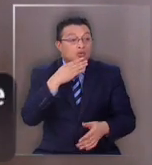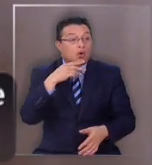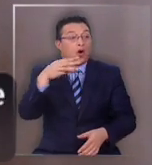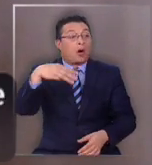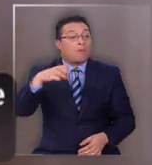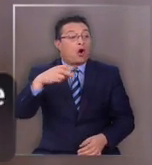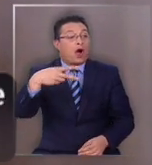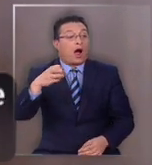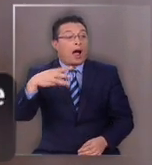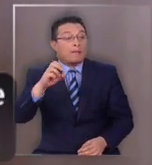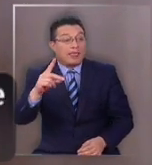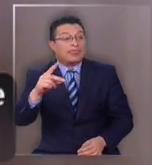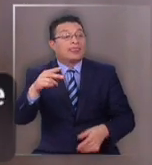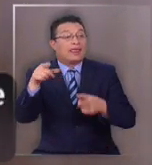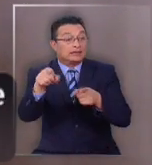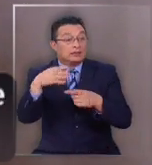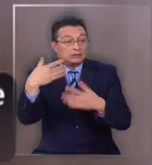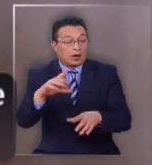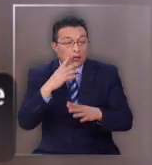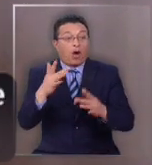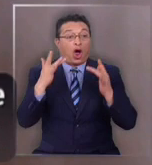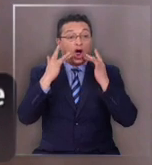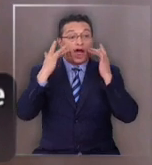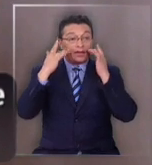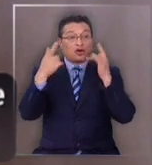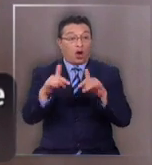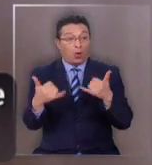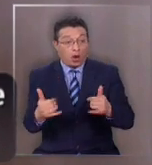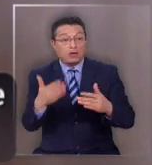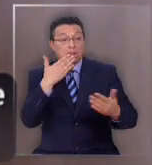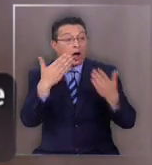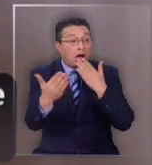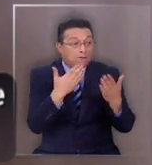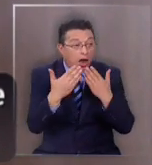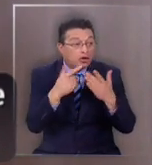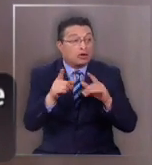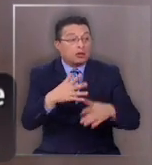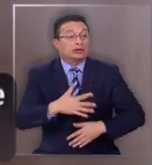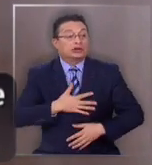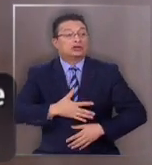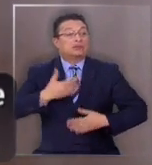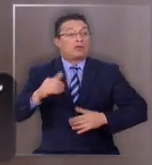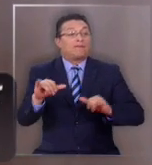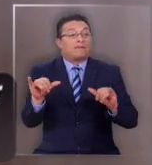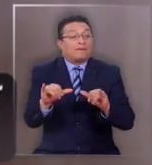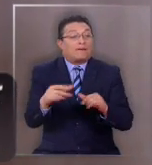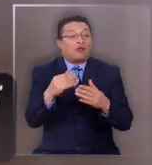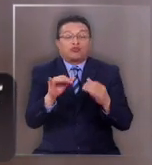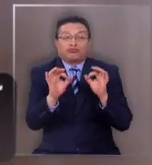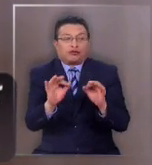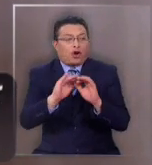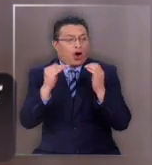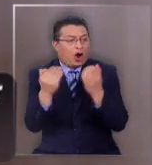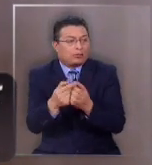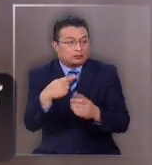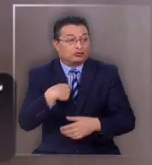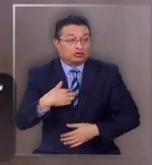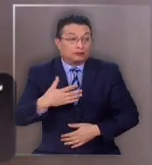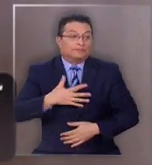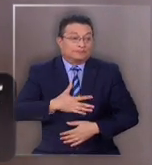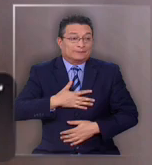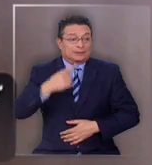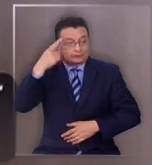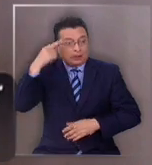och med Mohammed är väldigt glad. Han leker och pratar väldigt mycket och han känns som en helt annan bebis